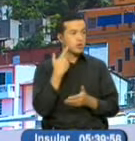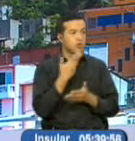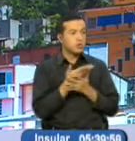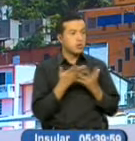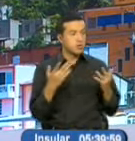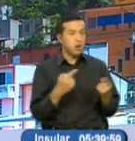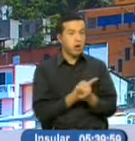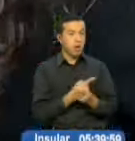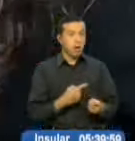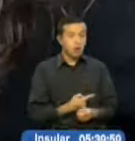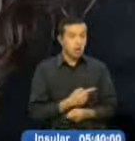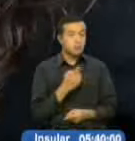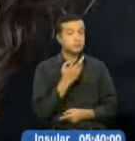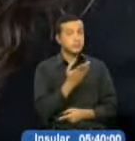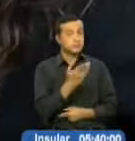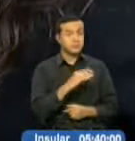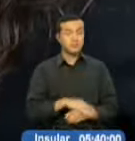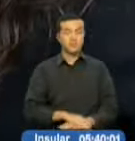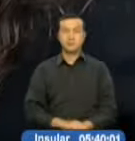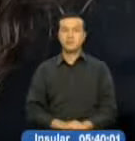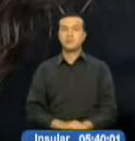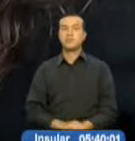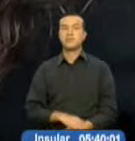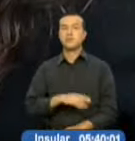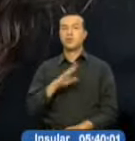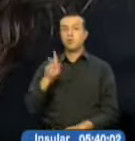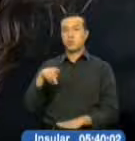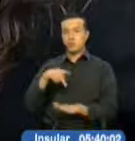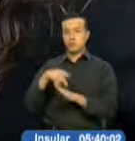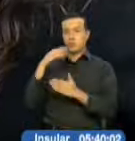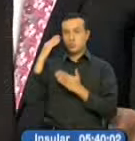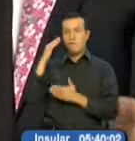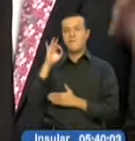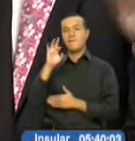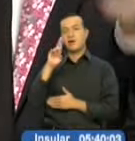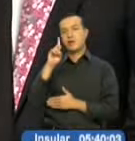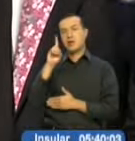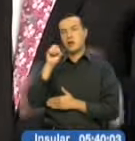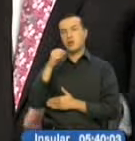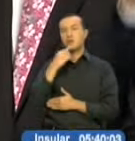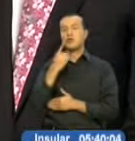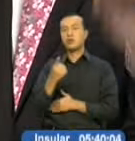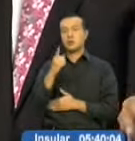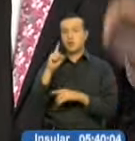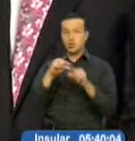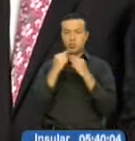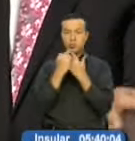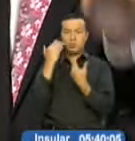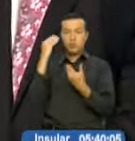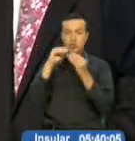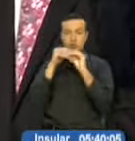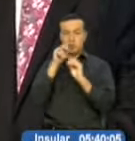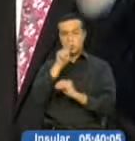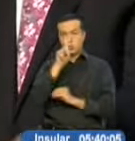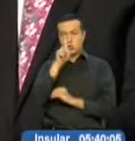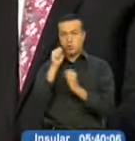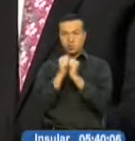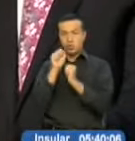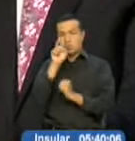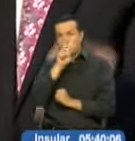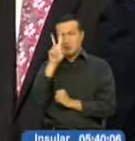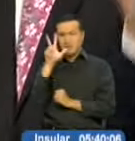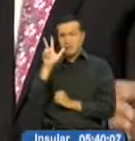contradicen. Para el analista político Fernando Buendía, el binomio de la Alianza Creo Suma desde la primera vuelta